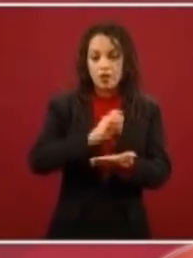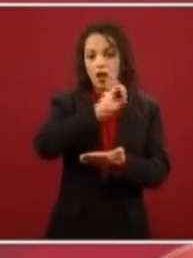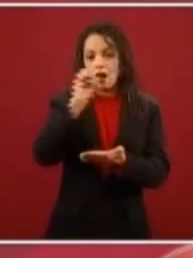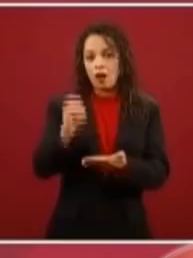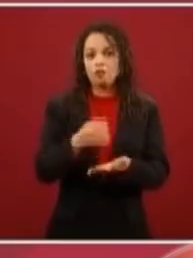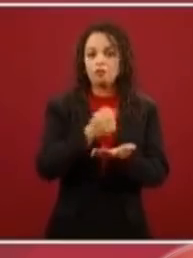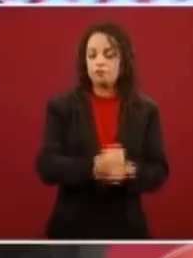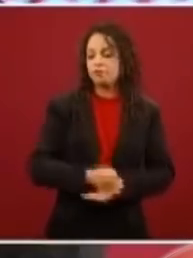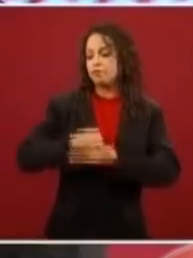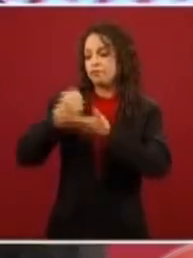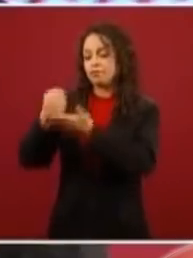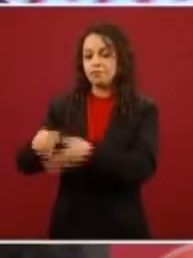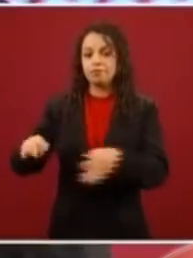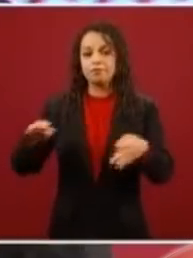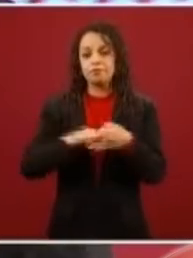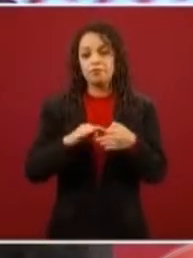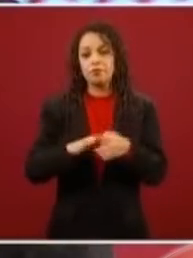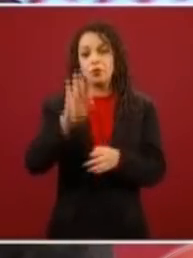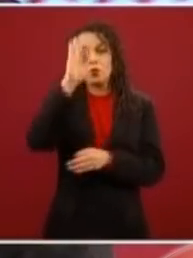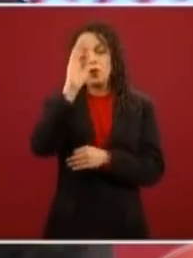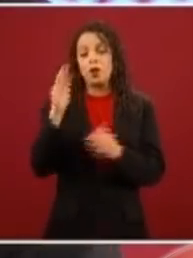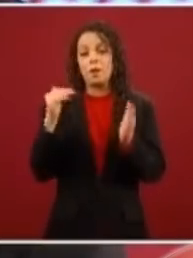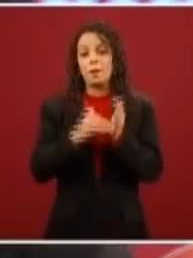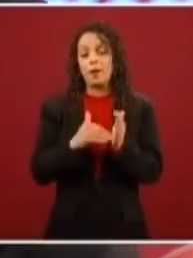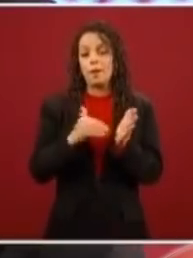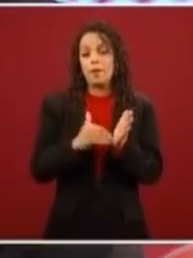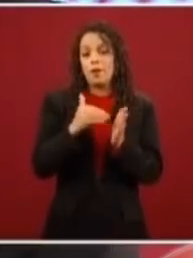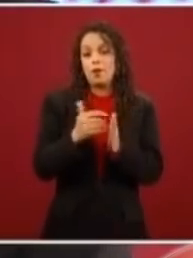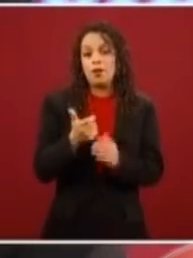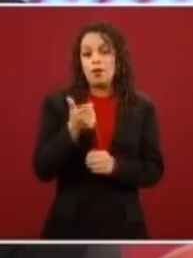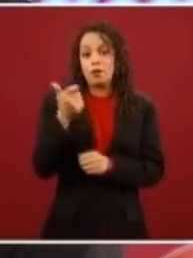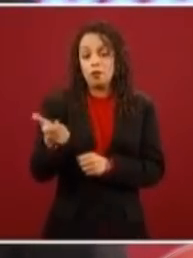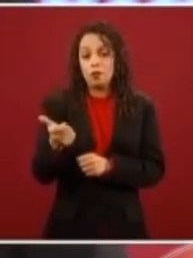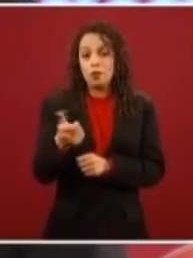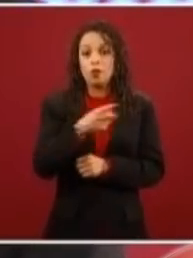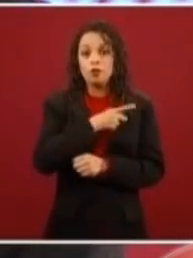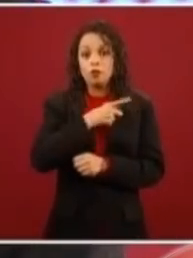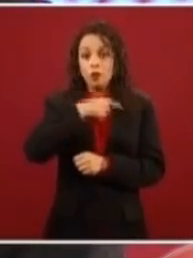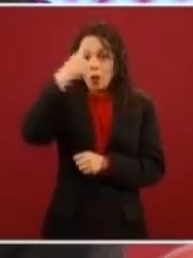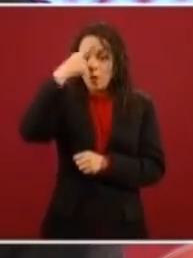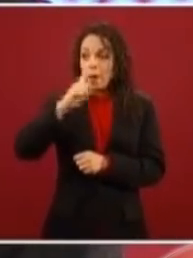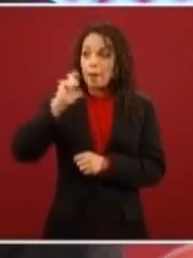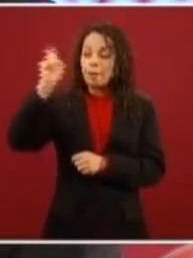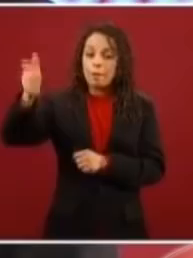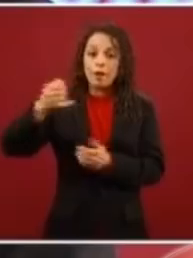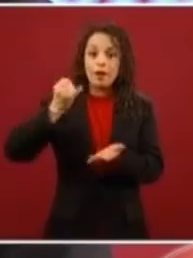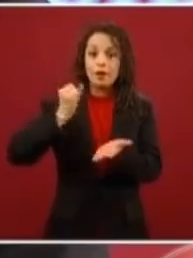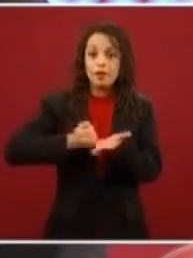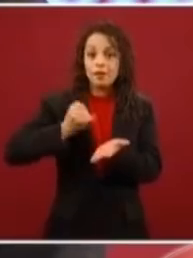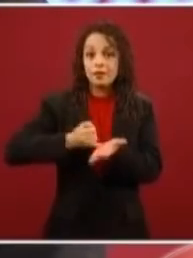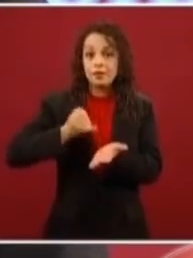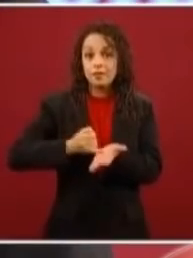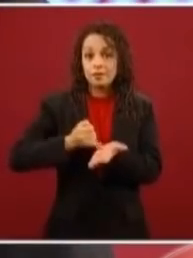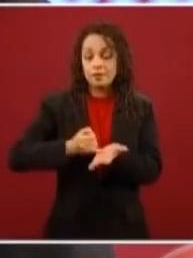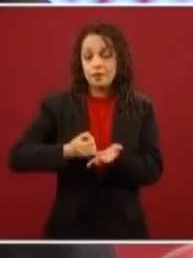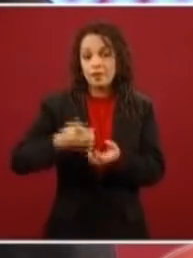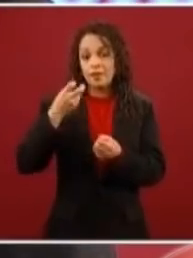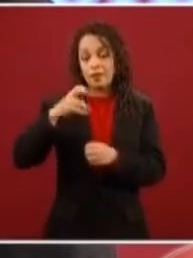alrededor de 40,000 millones de pesos solo para pagar intereses de